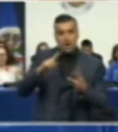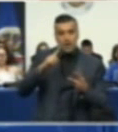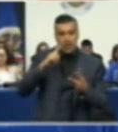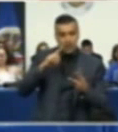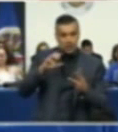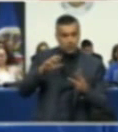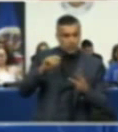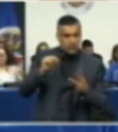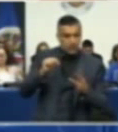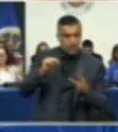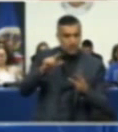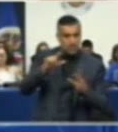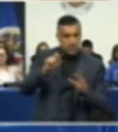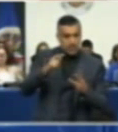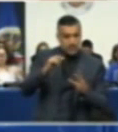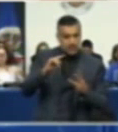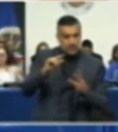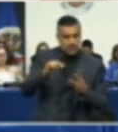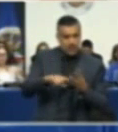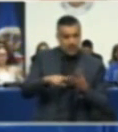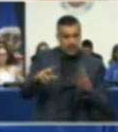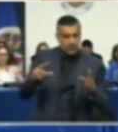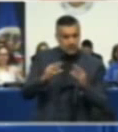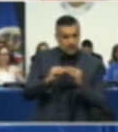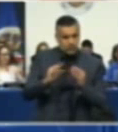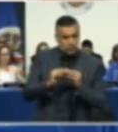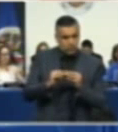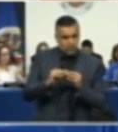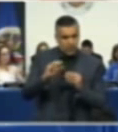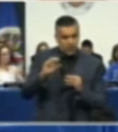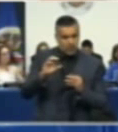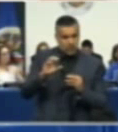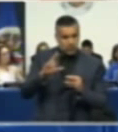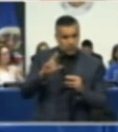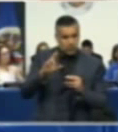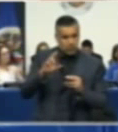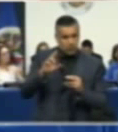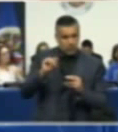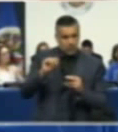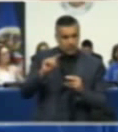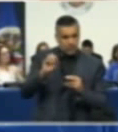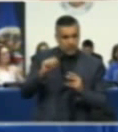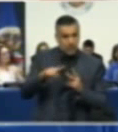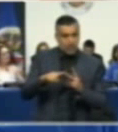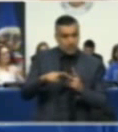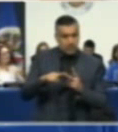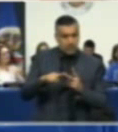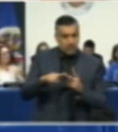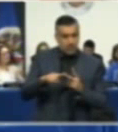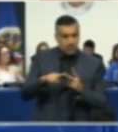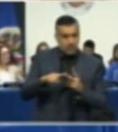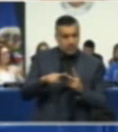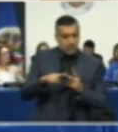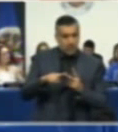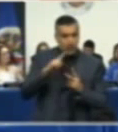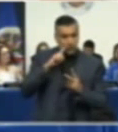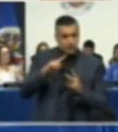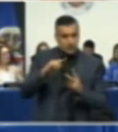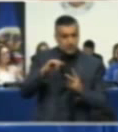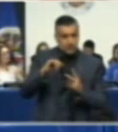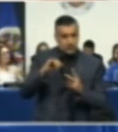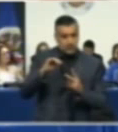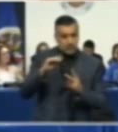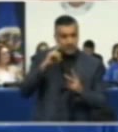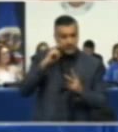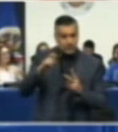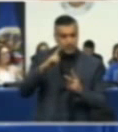prelación de la curatela legítima, a la cesión de la curatela, a la rehabilitación del interdicto, a los incapaces de